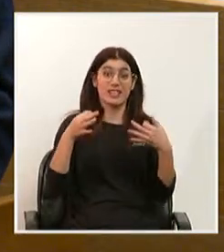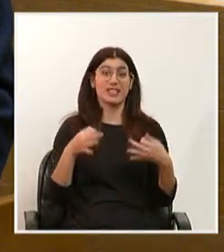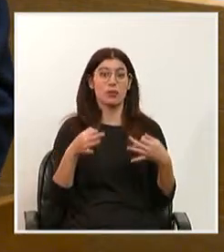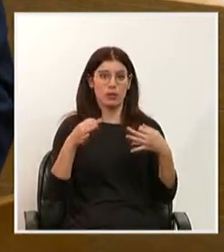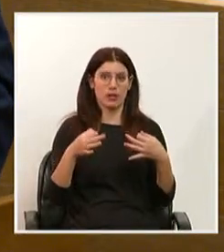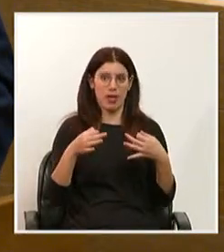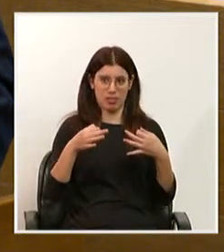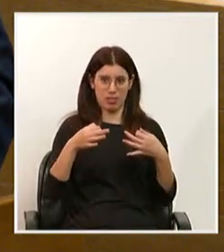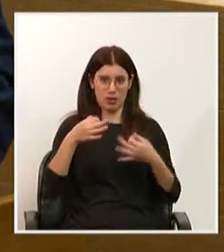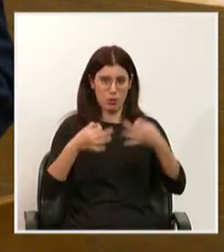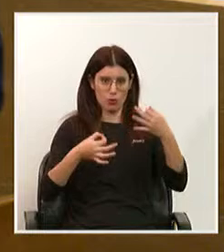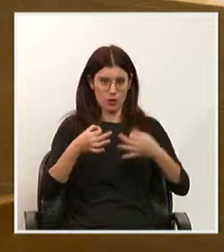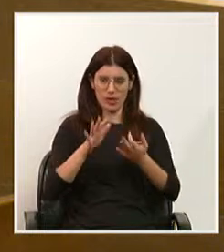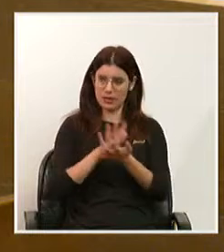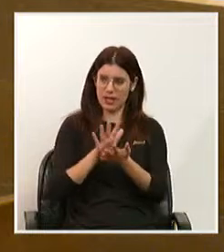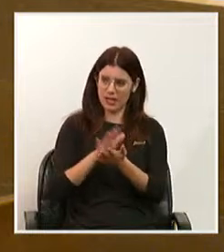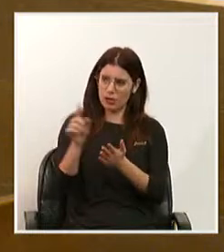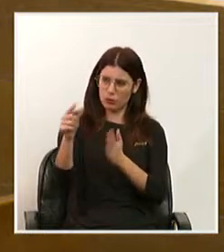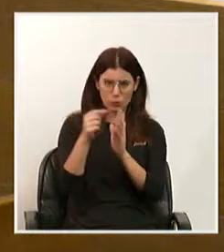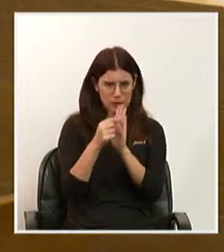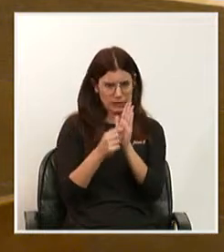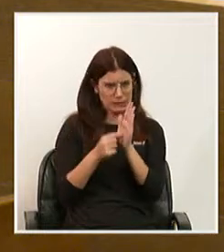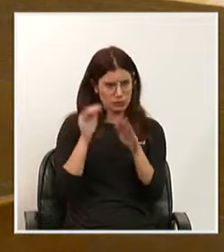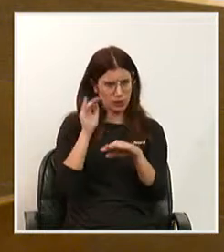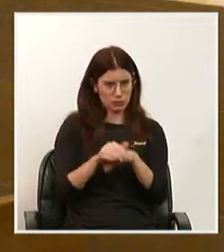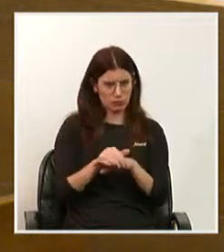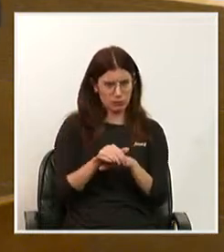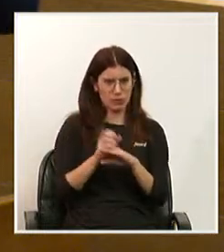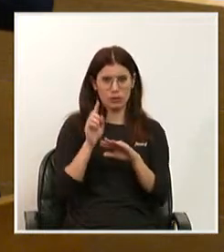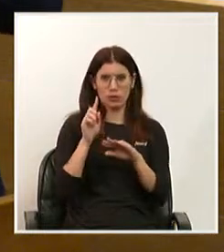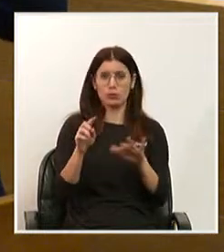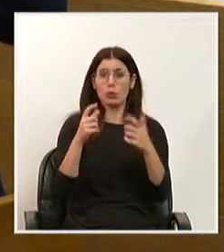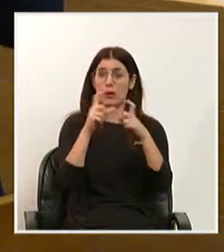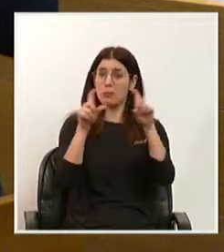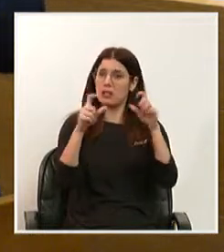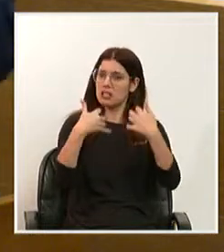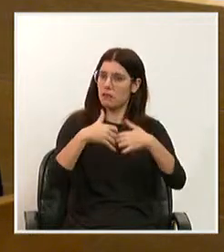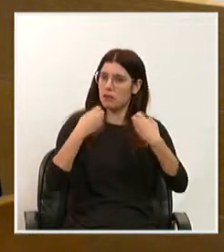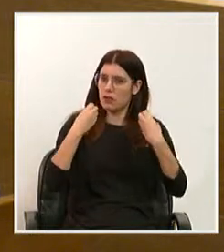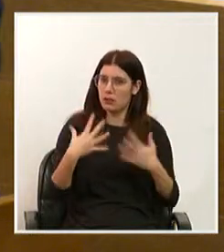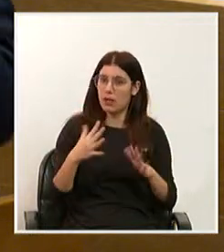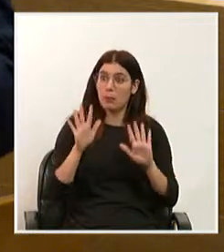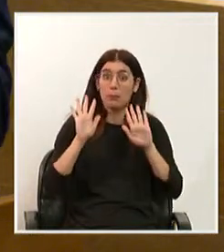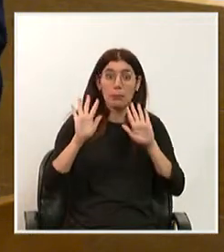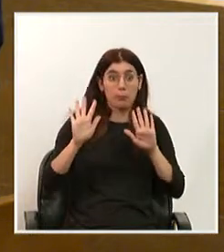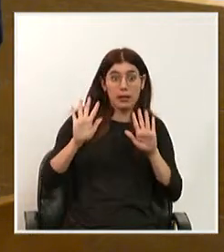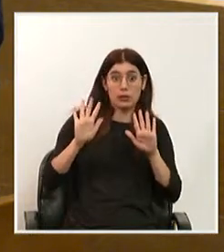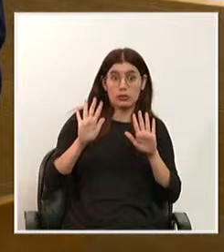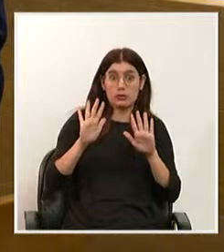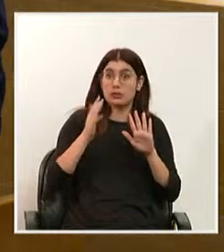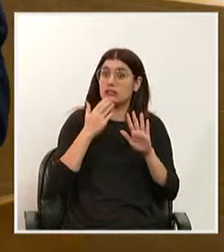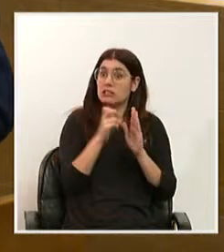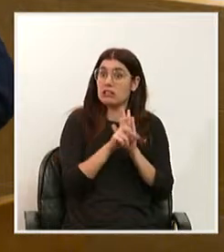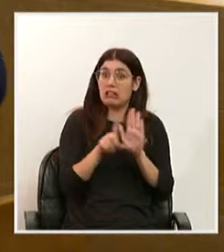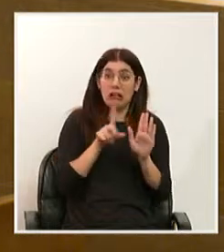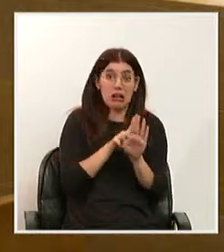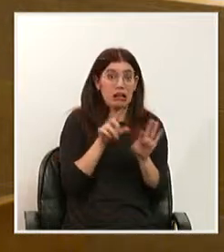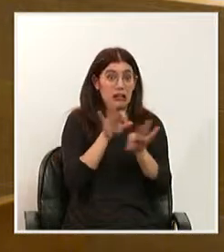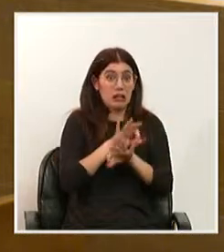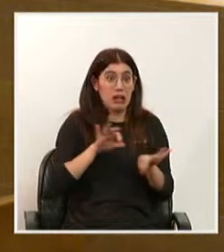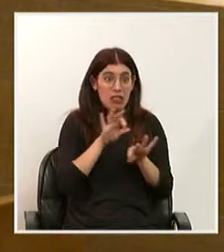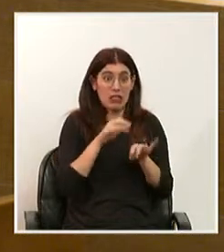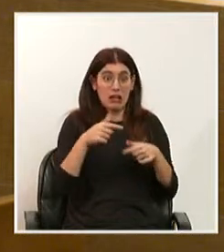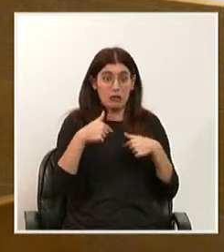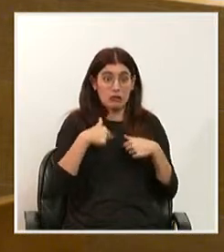has cumplido todos los requisitos tú eres una empresa en funcionamiento pero sin haber cometido ninguna ilegalidad cuando yo te